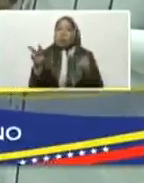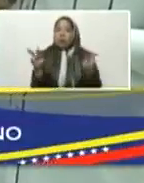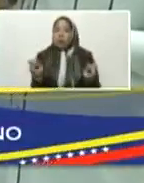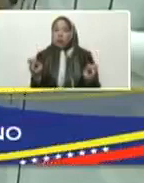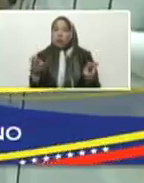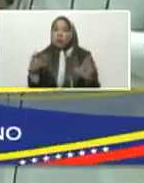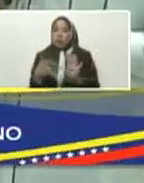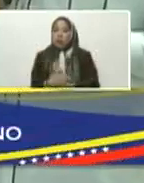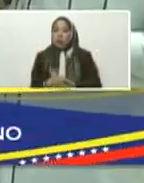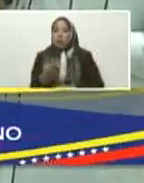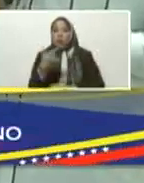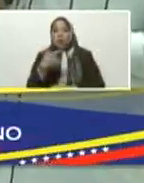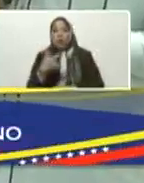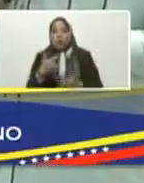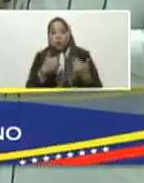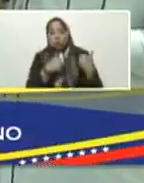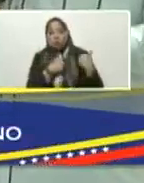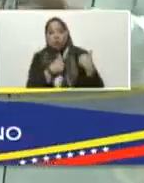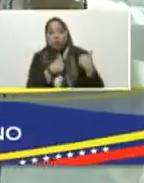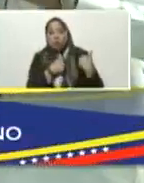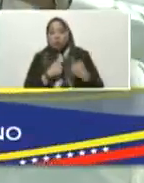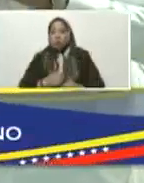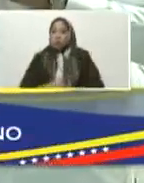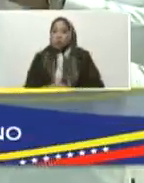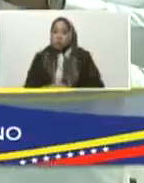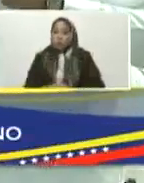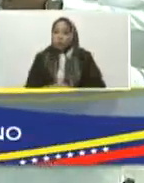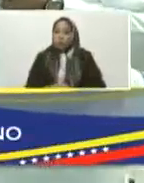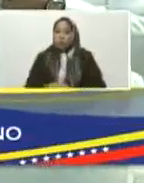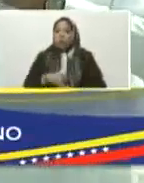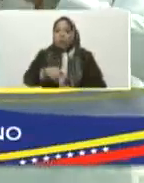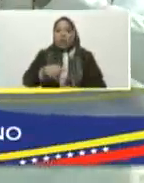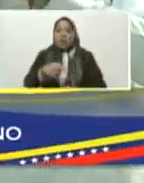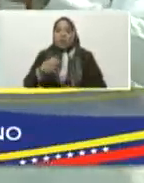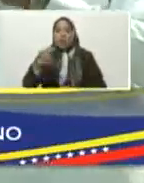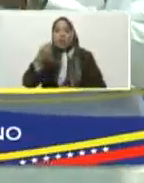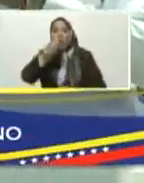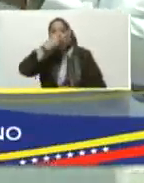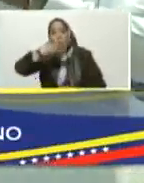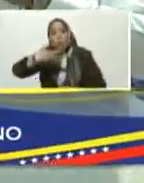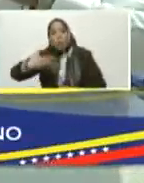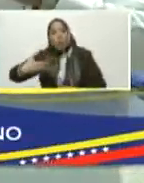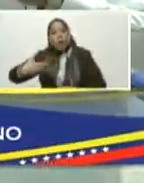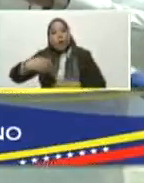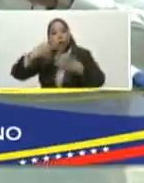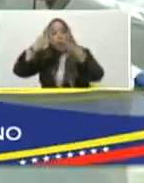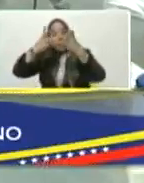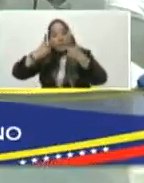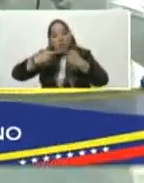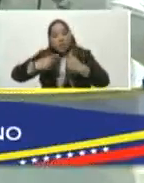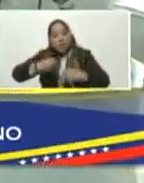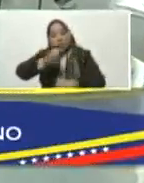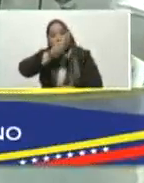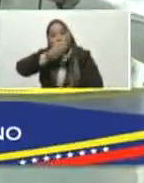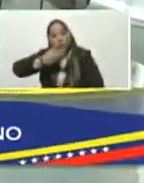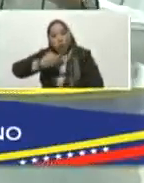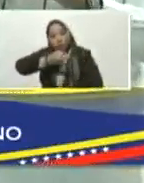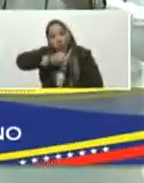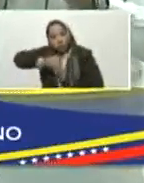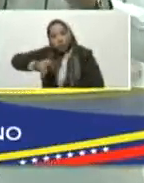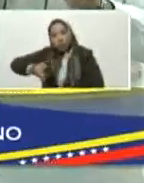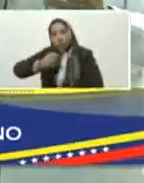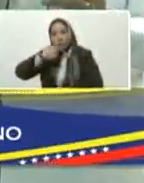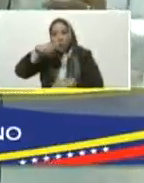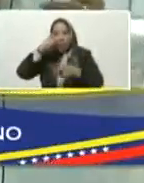seguimos y aquí estamos y seguiremos luchando contra todo. La clave es la buena gerencia. Así es. Y la buena gerencia es